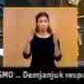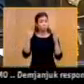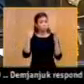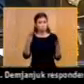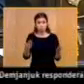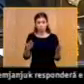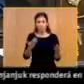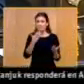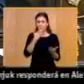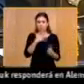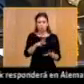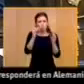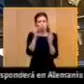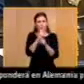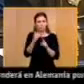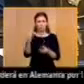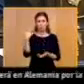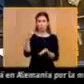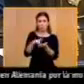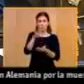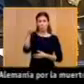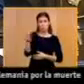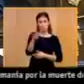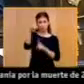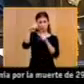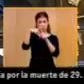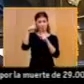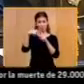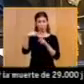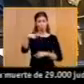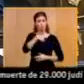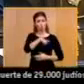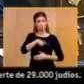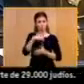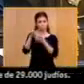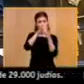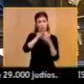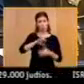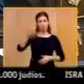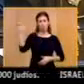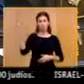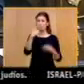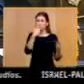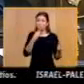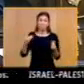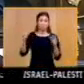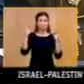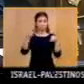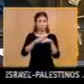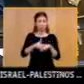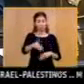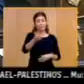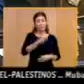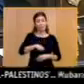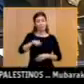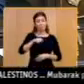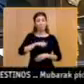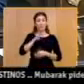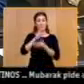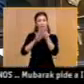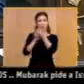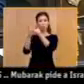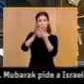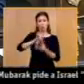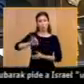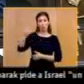no se entendería como el pasado 4 de mayo la Comisión de la Unión Europea pronosticara que España será el último país